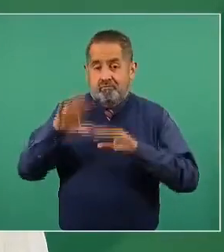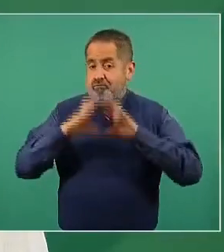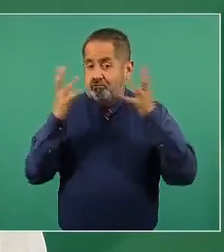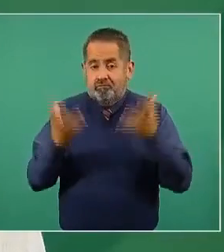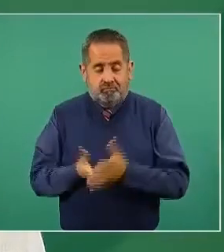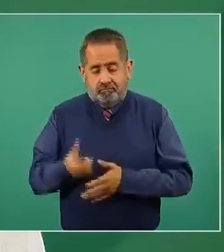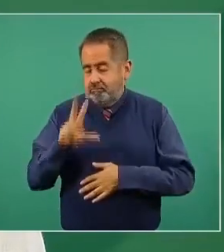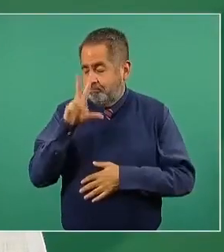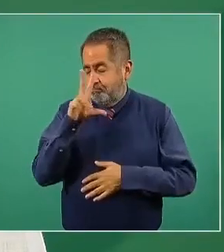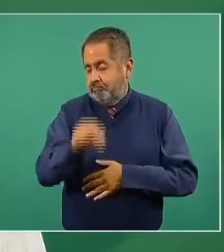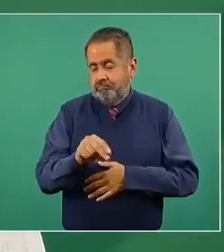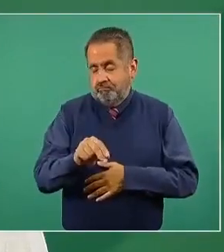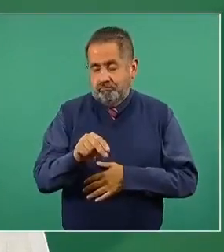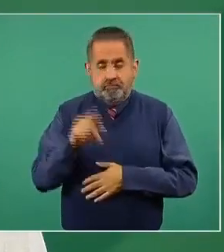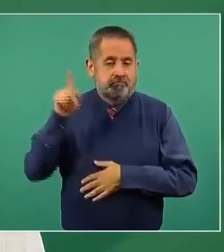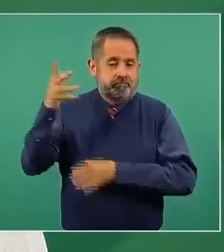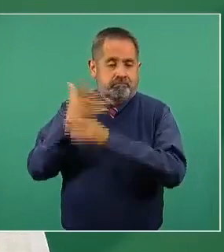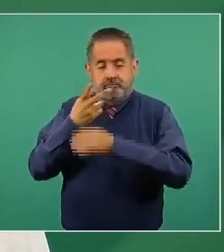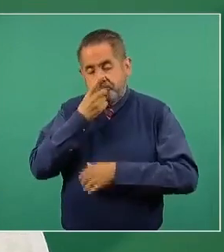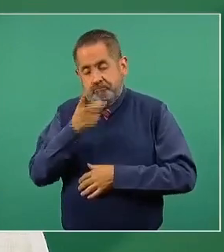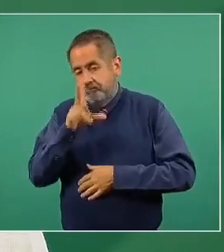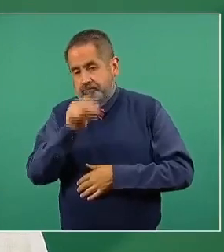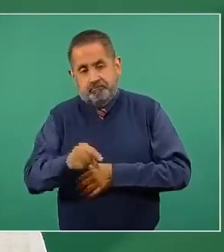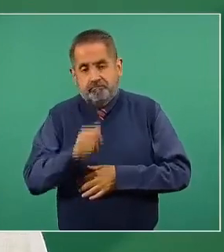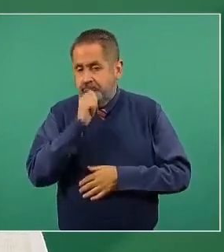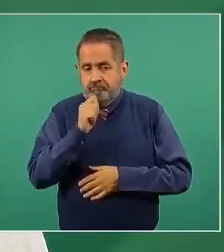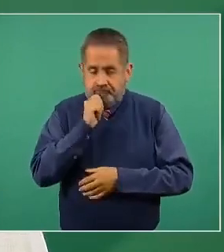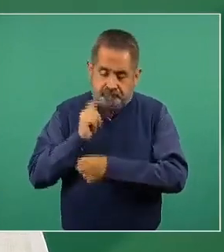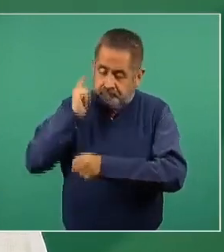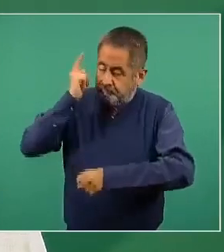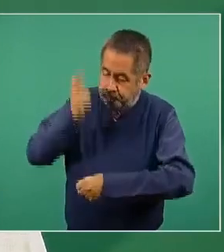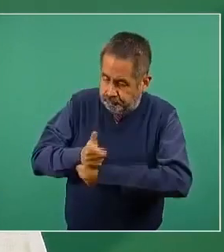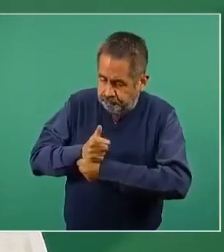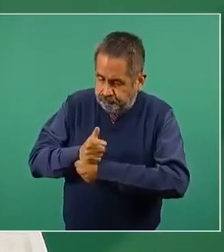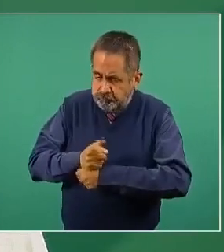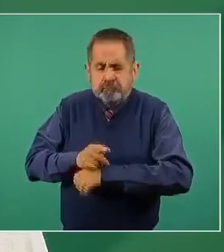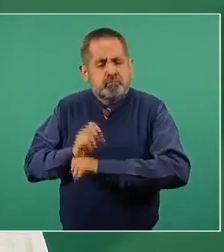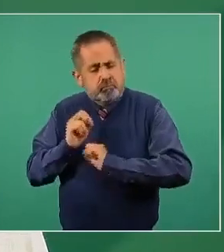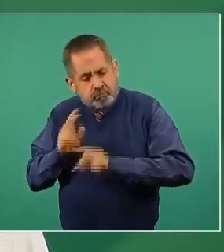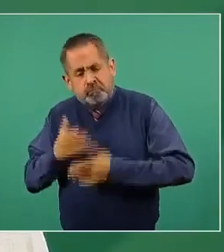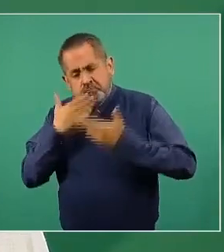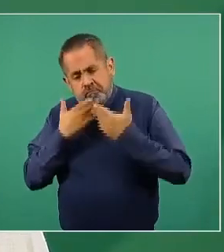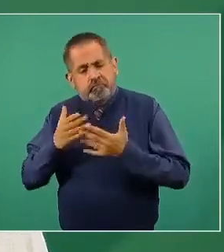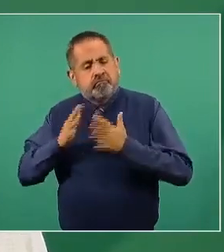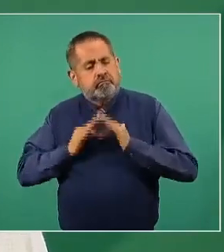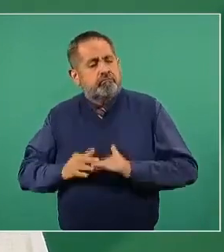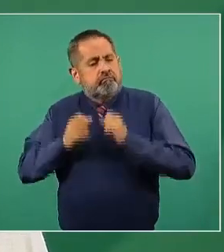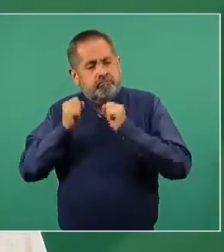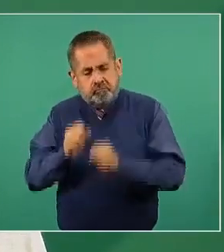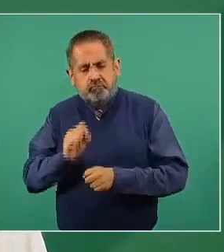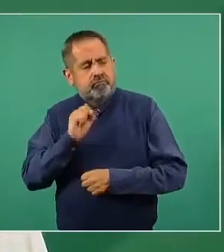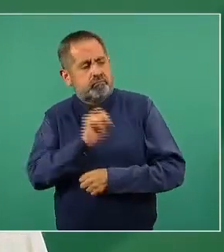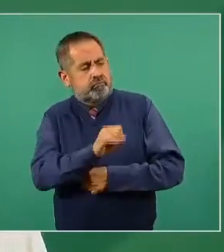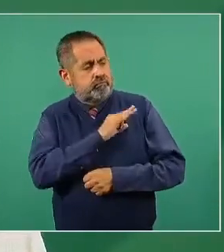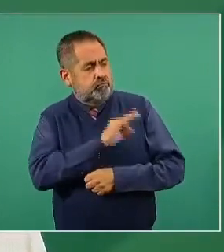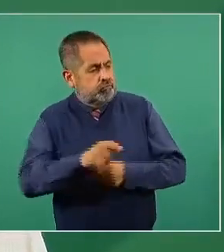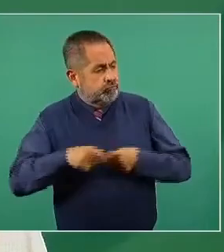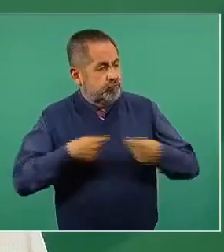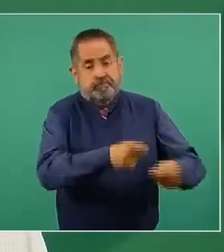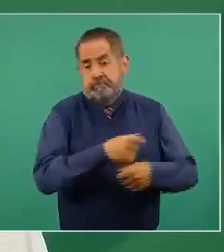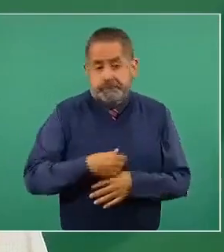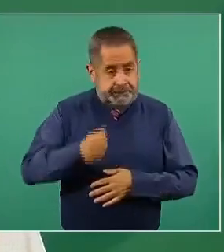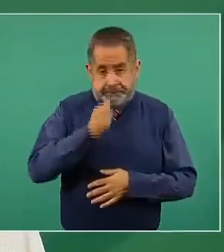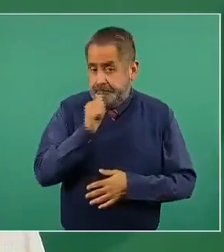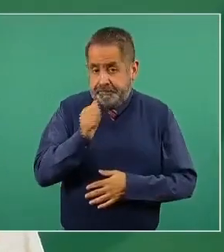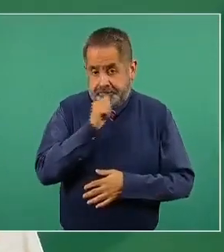No existe todavía, no se ha generado la información científica que permita tener la tranquilidad, la garantía de que las